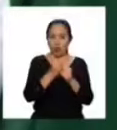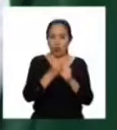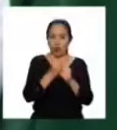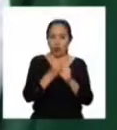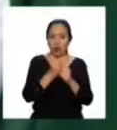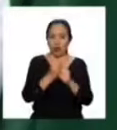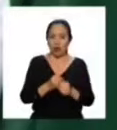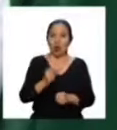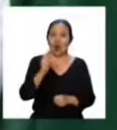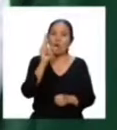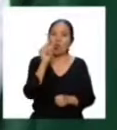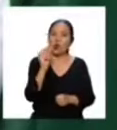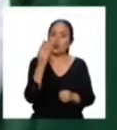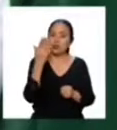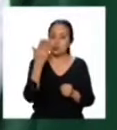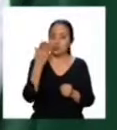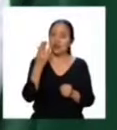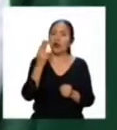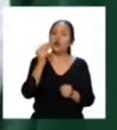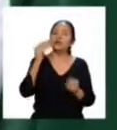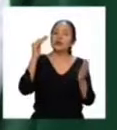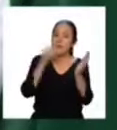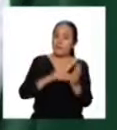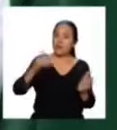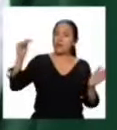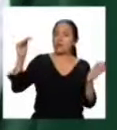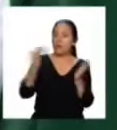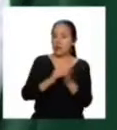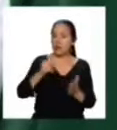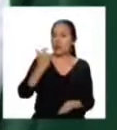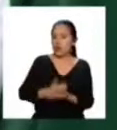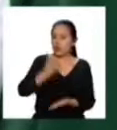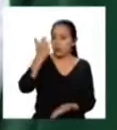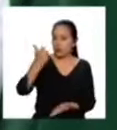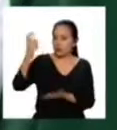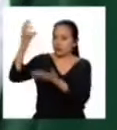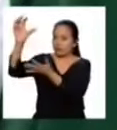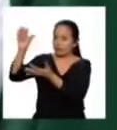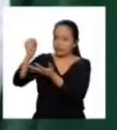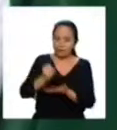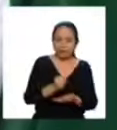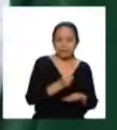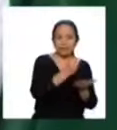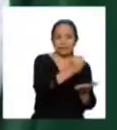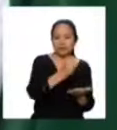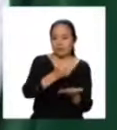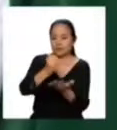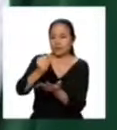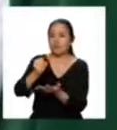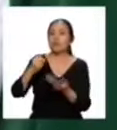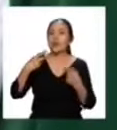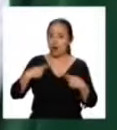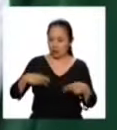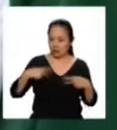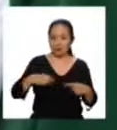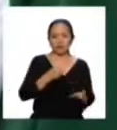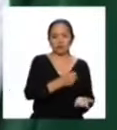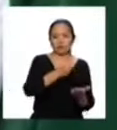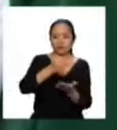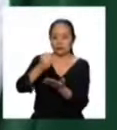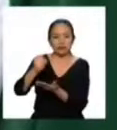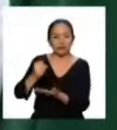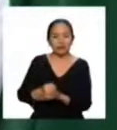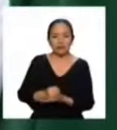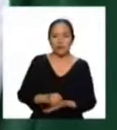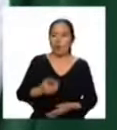cerca de 80 mil millones de pesos para obra pública y programas para el bienestar. Sin aumento